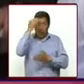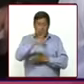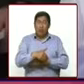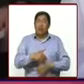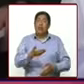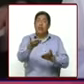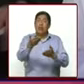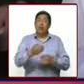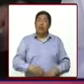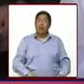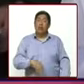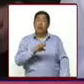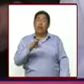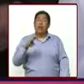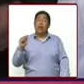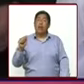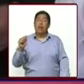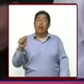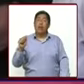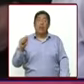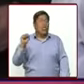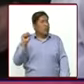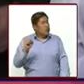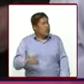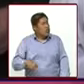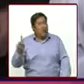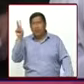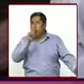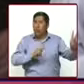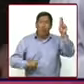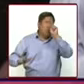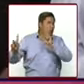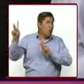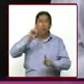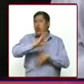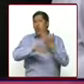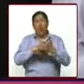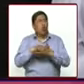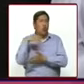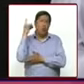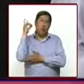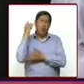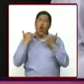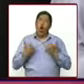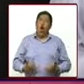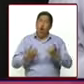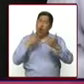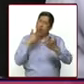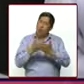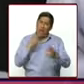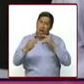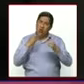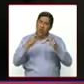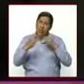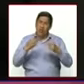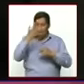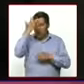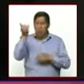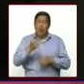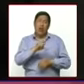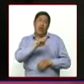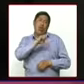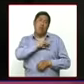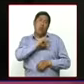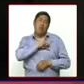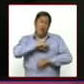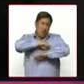noches, Tatiana, te escuchamos. Así es, ha sido un caso que ha preocupado a todo el país y justamente hoy se tiene buenas noticias respecto a este tema porque la policía